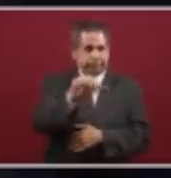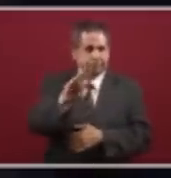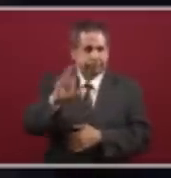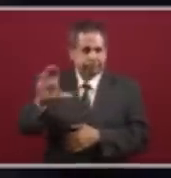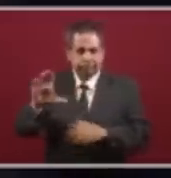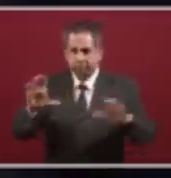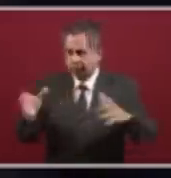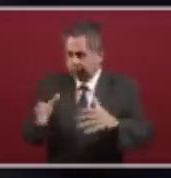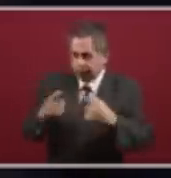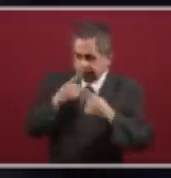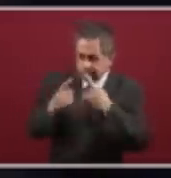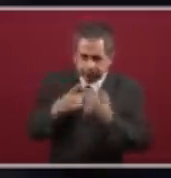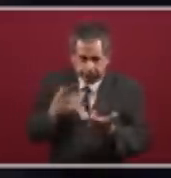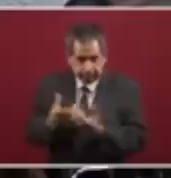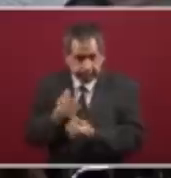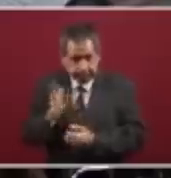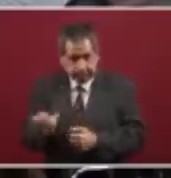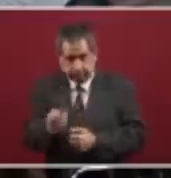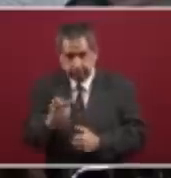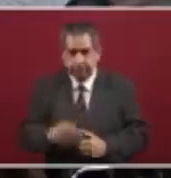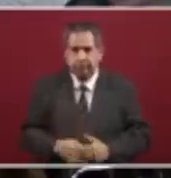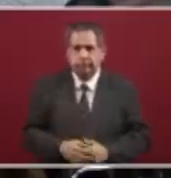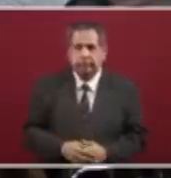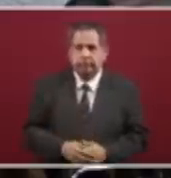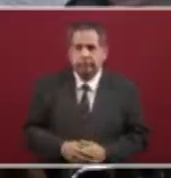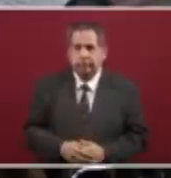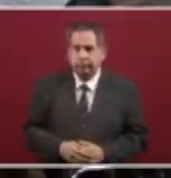hecho de la guardería abc